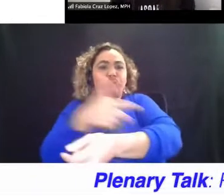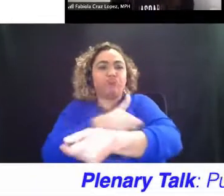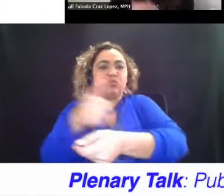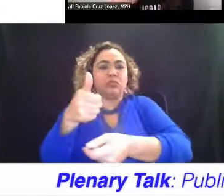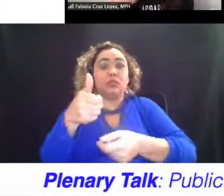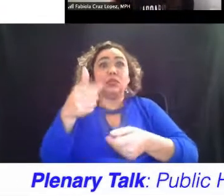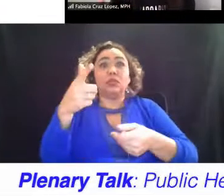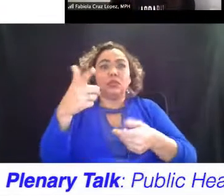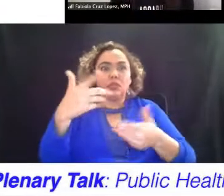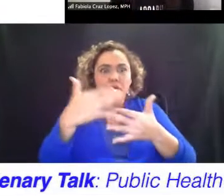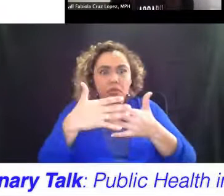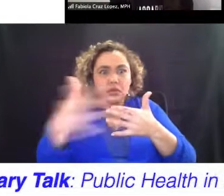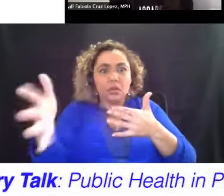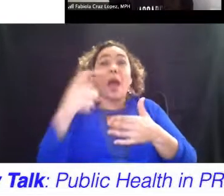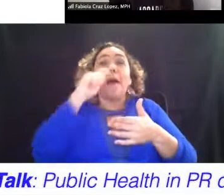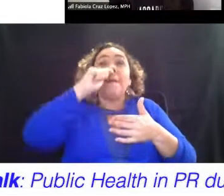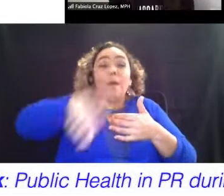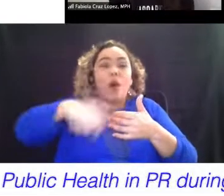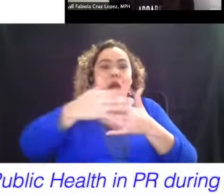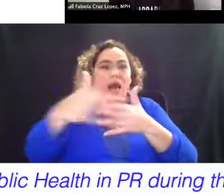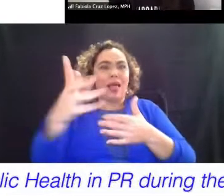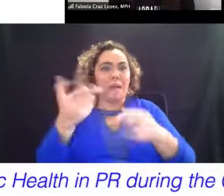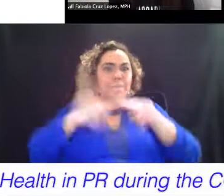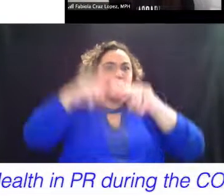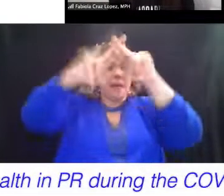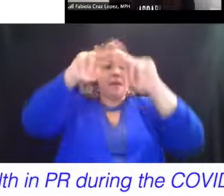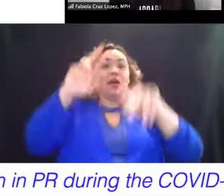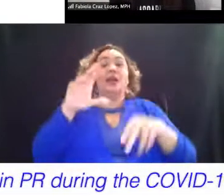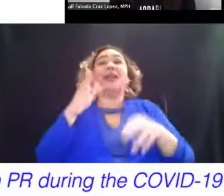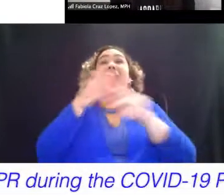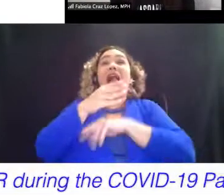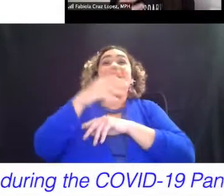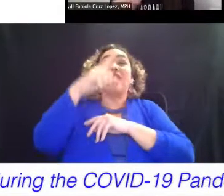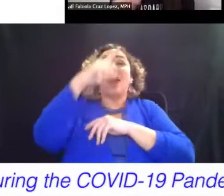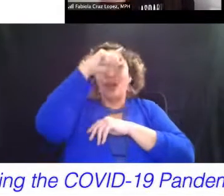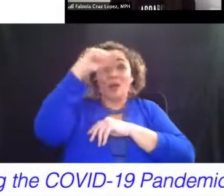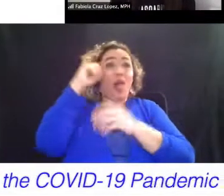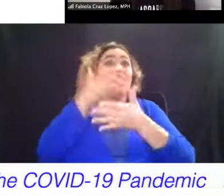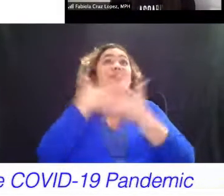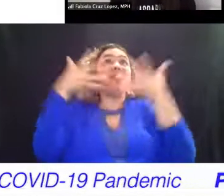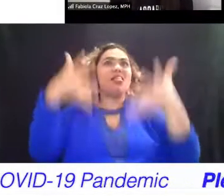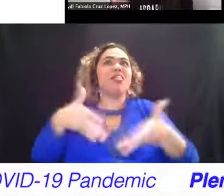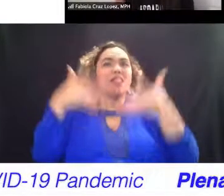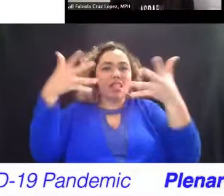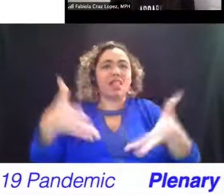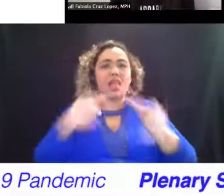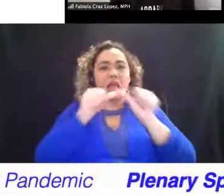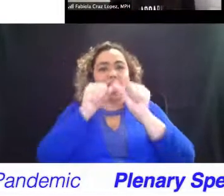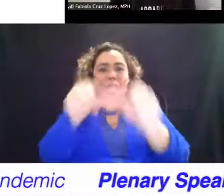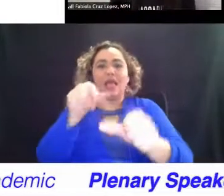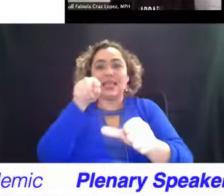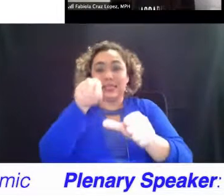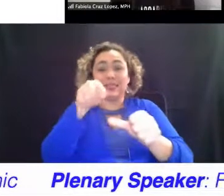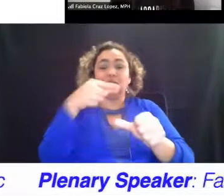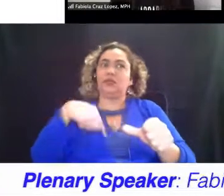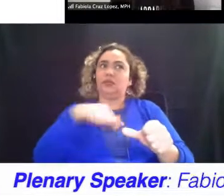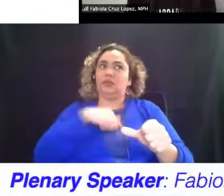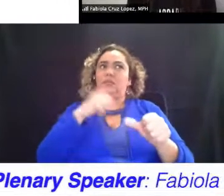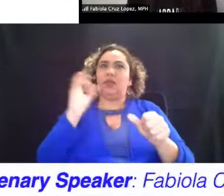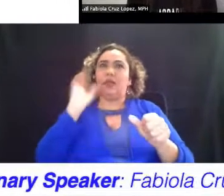julio tuvimos esa escasez de recursos y se mantuvo igual. Esta capacidad tenemos que